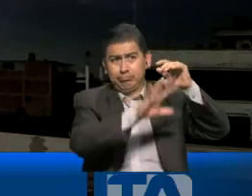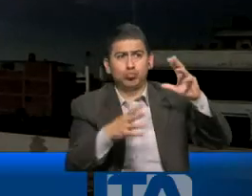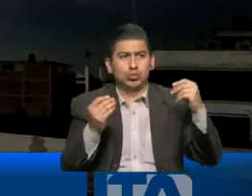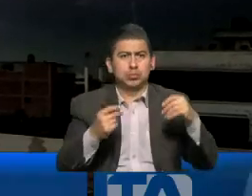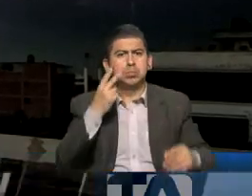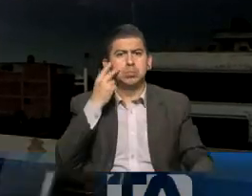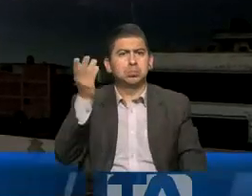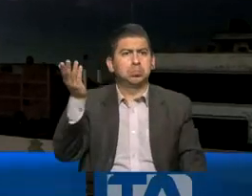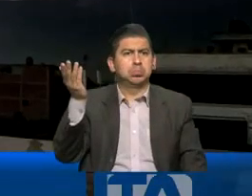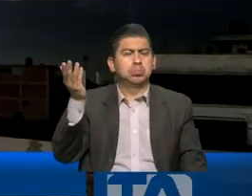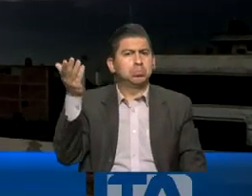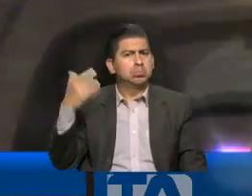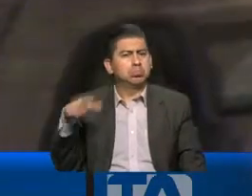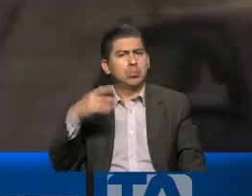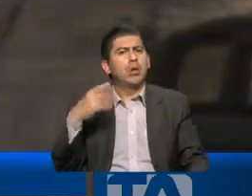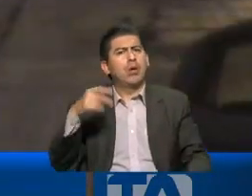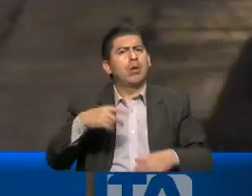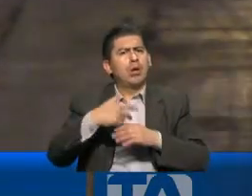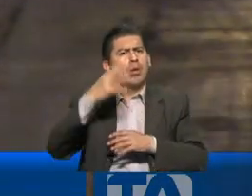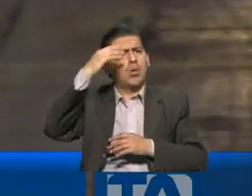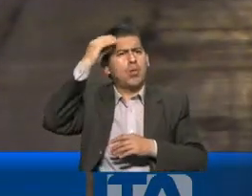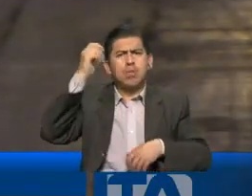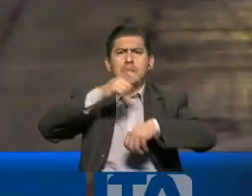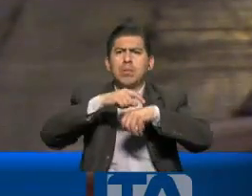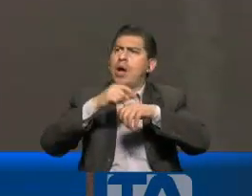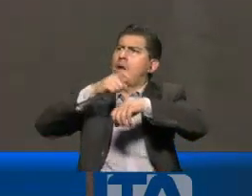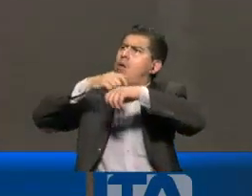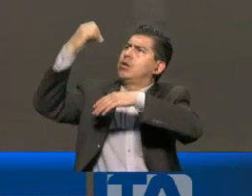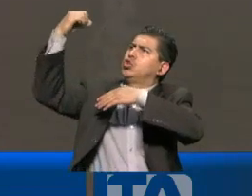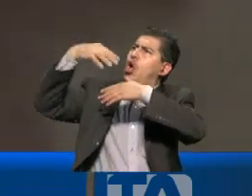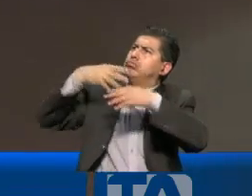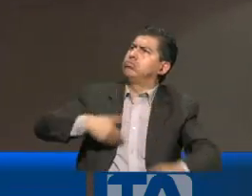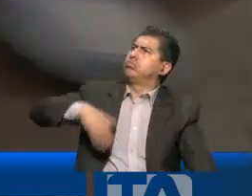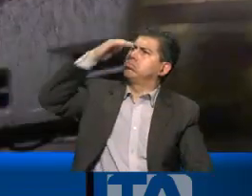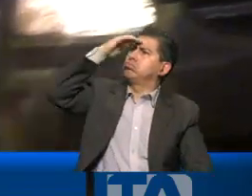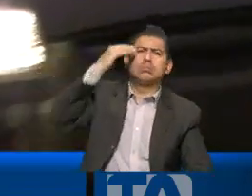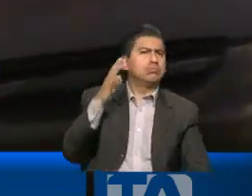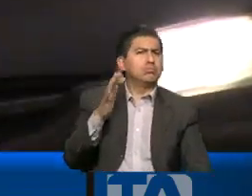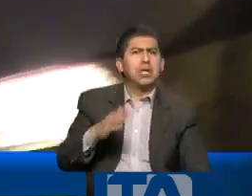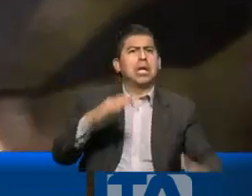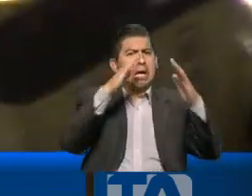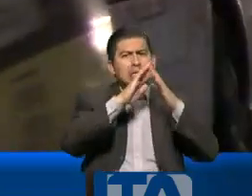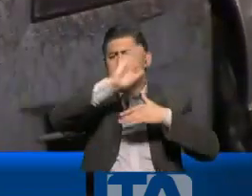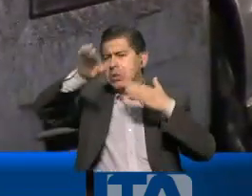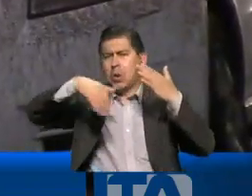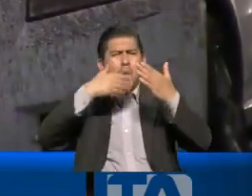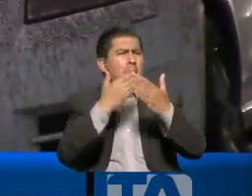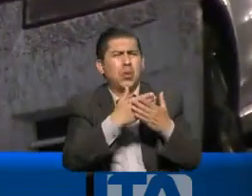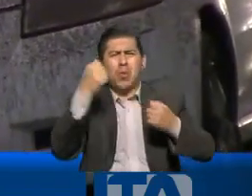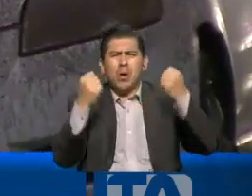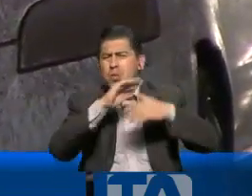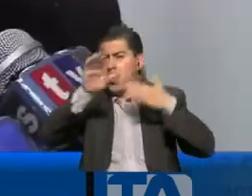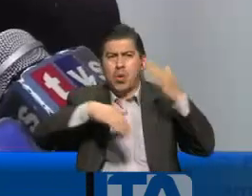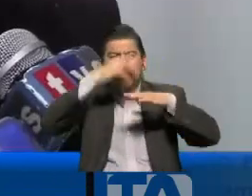La oscuridad se apoderó de la ciudad de Riobamba. Las horas pasaban y el sol no salía. Calles, vehículos, casas, todo cubierto completamente por